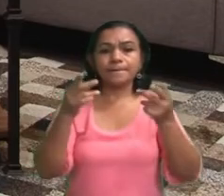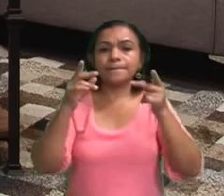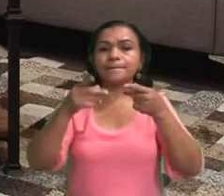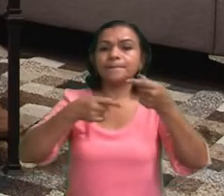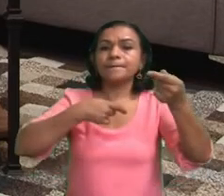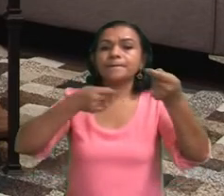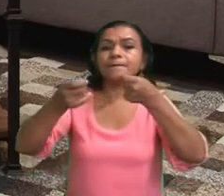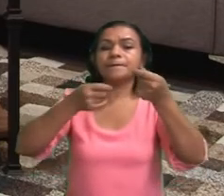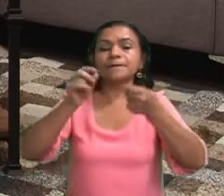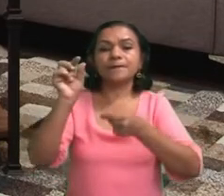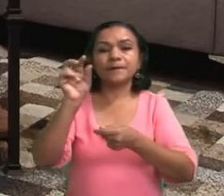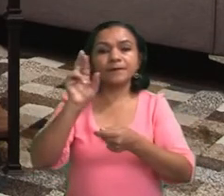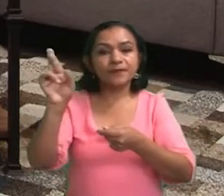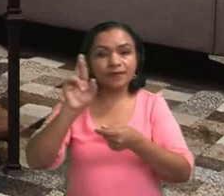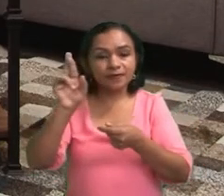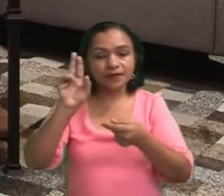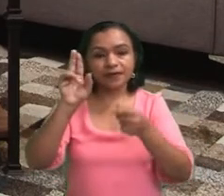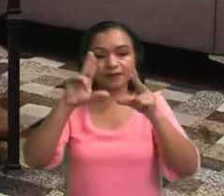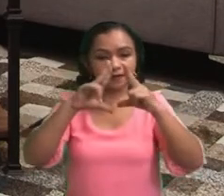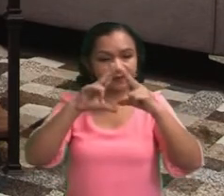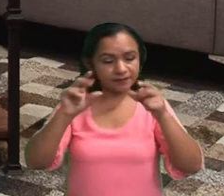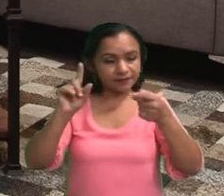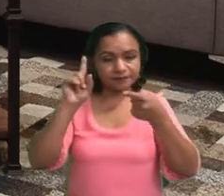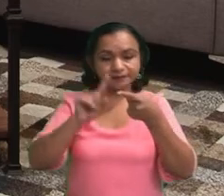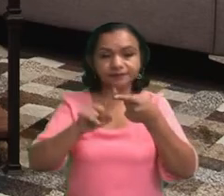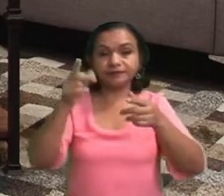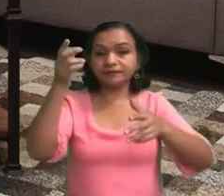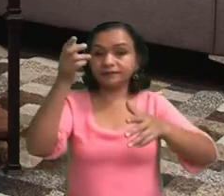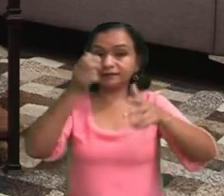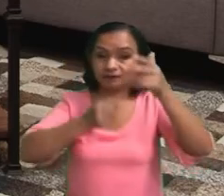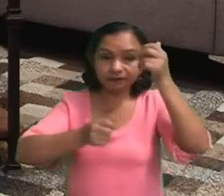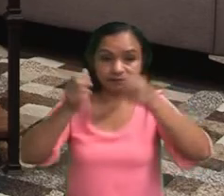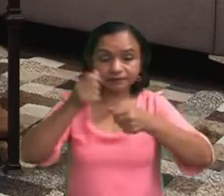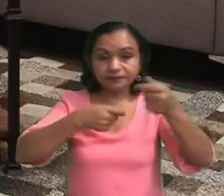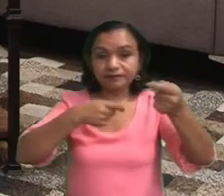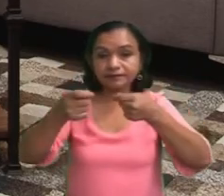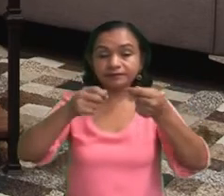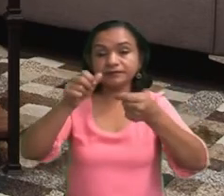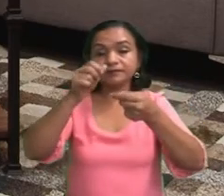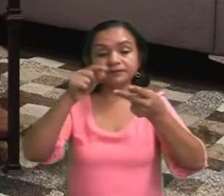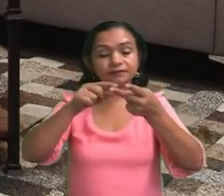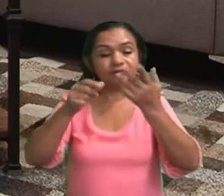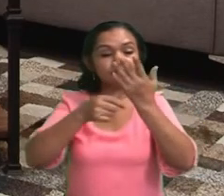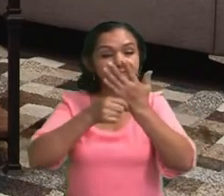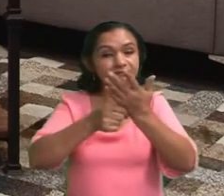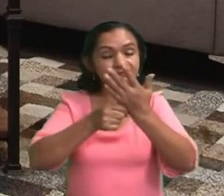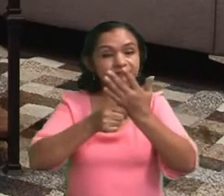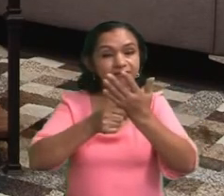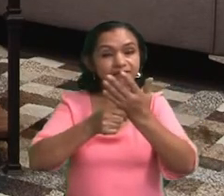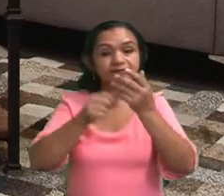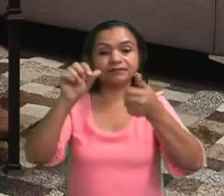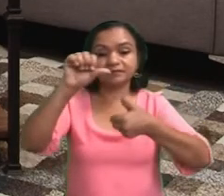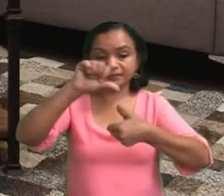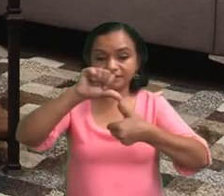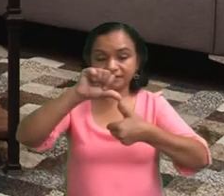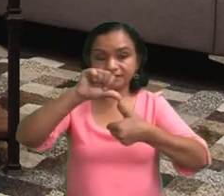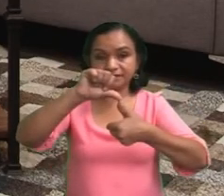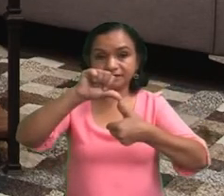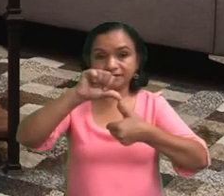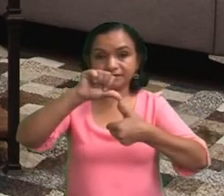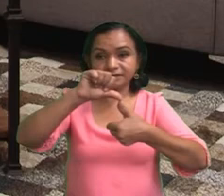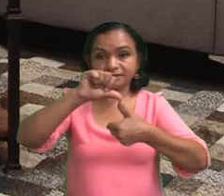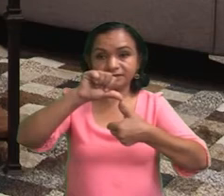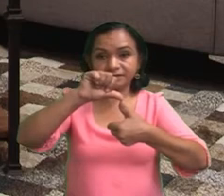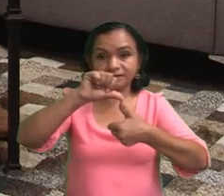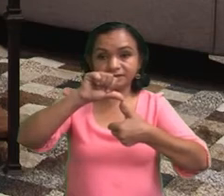de frijoles, somos el primer exportador de leche, el primer exportador de carne de Centroamérica, y además